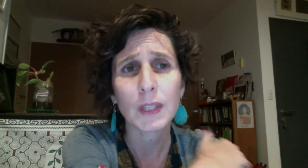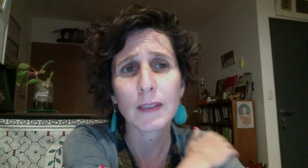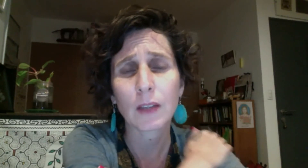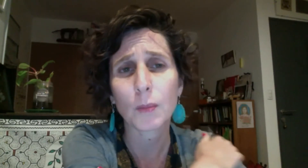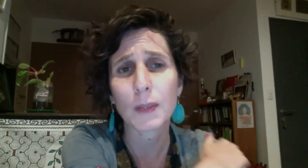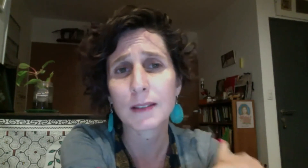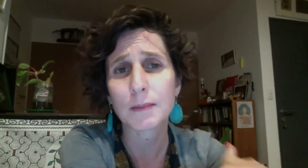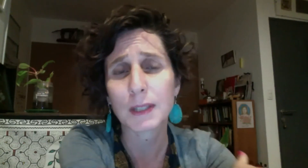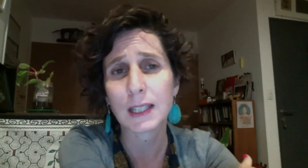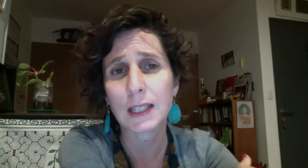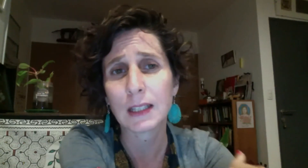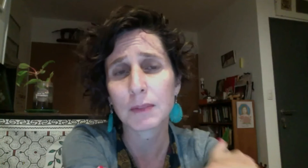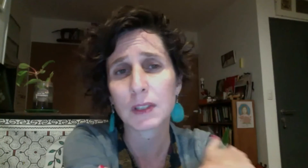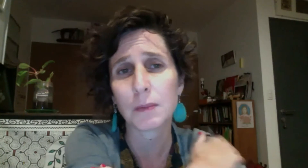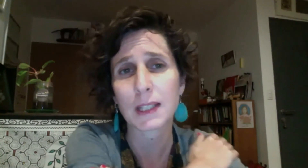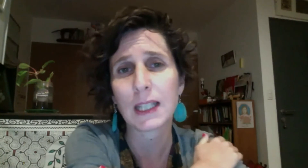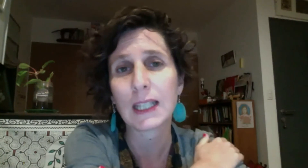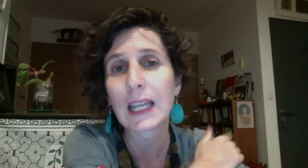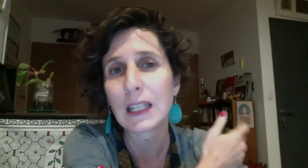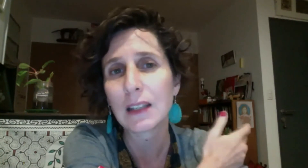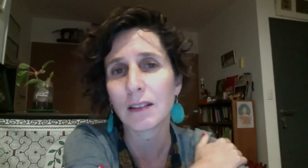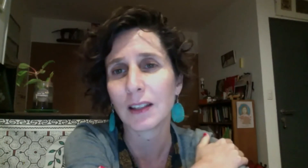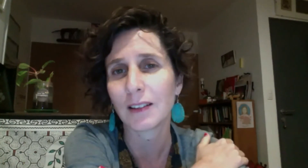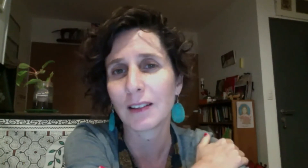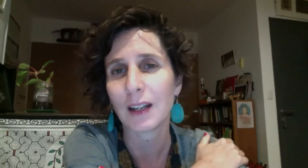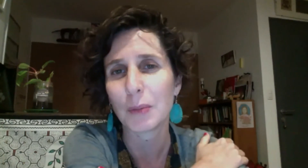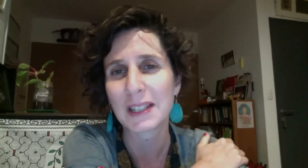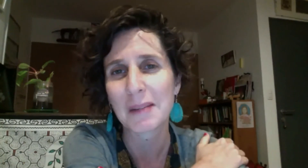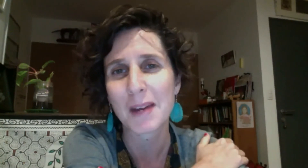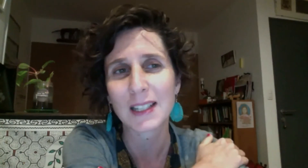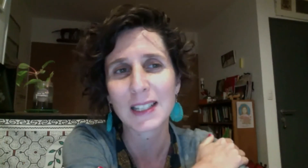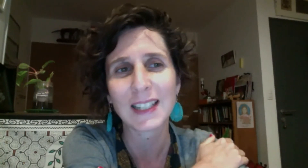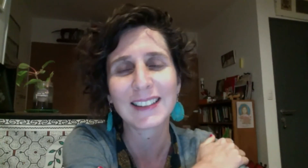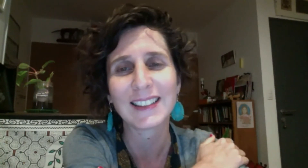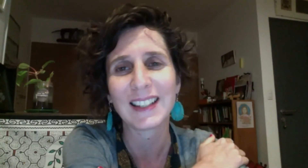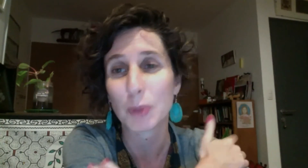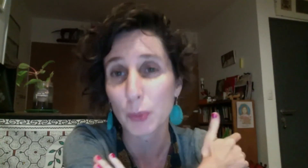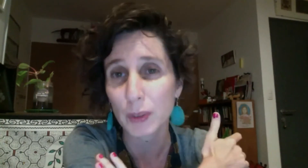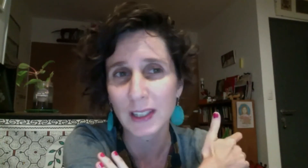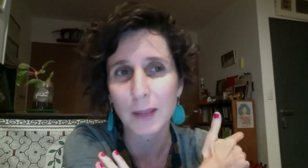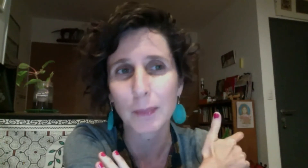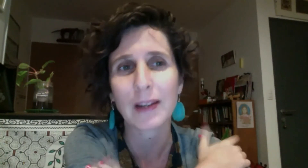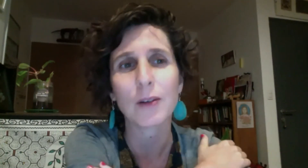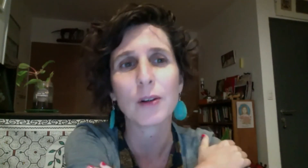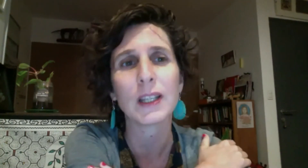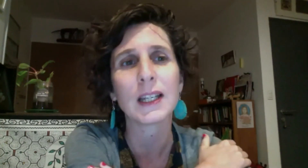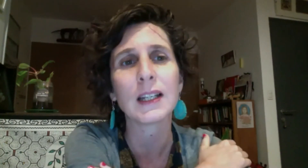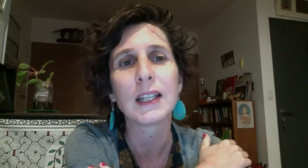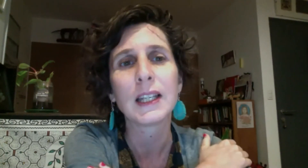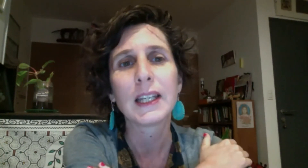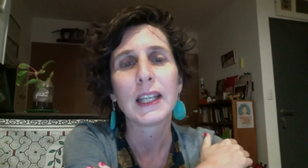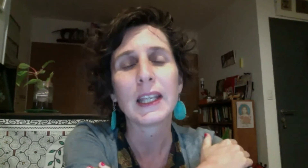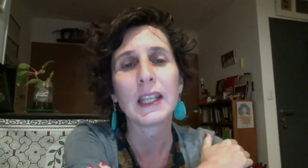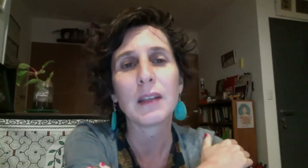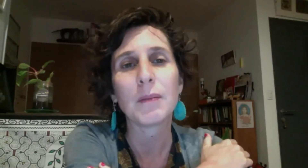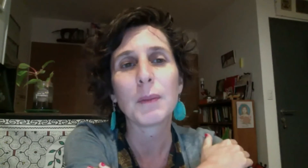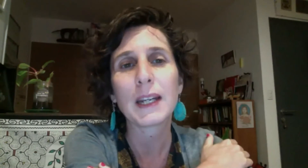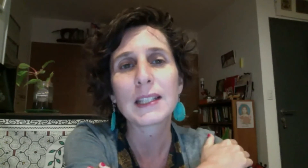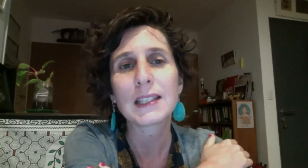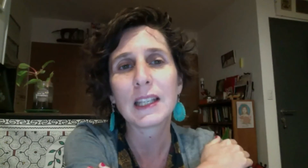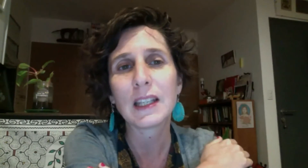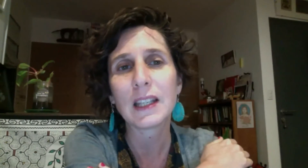y entrando más en detalle a la puesta en marcha de la propuesta ya pedagógica,